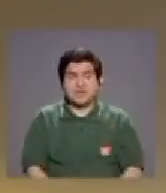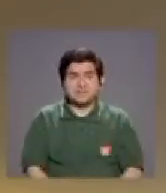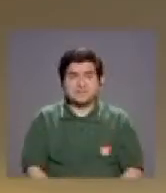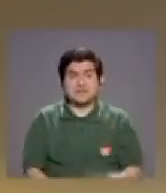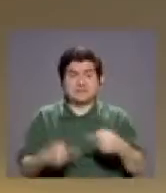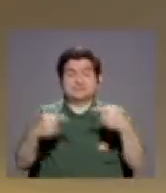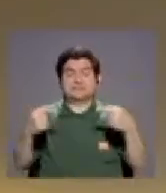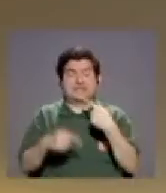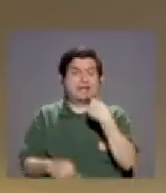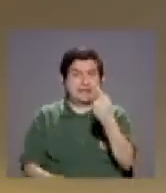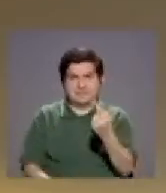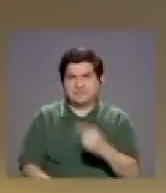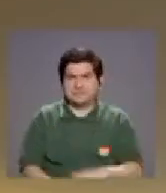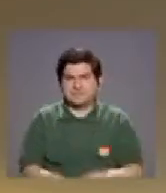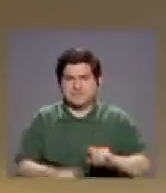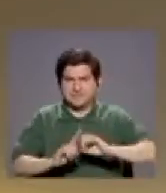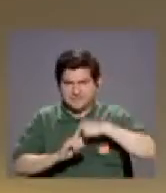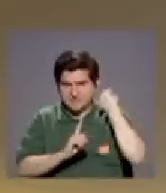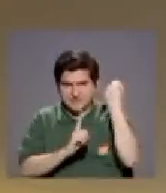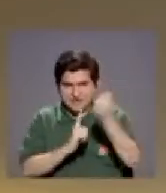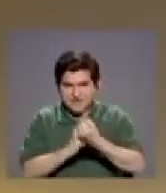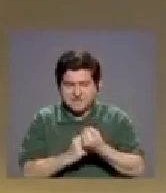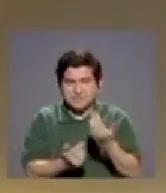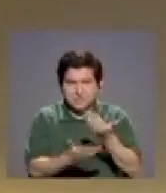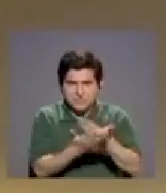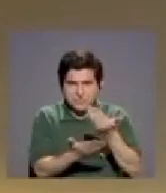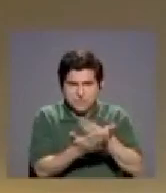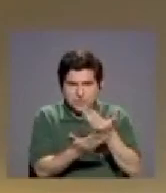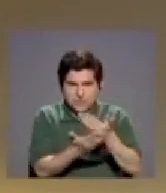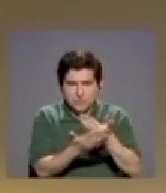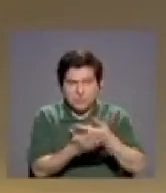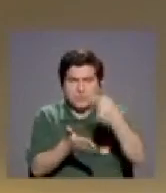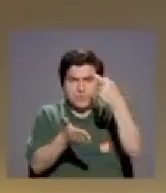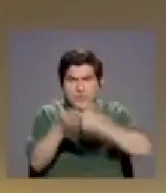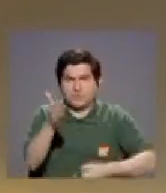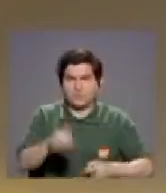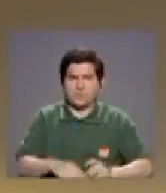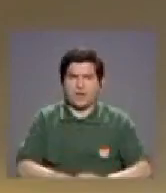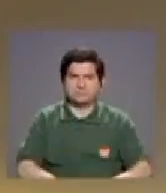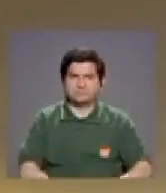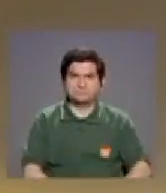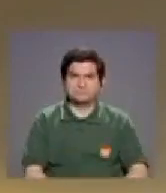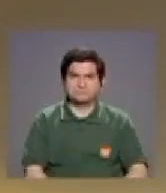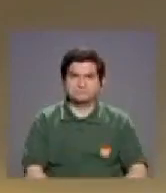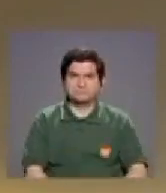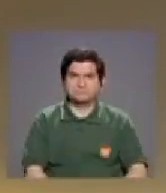por decir eso con evidencia dura,